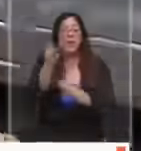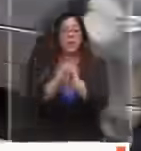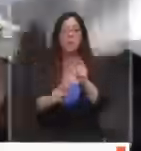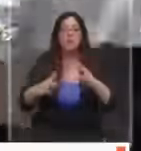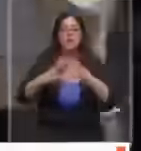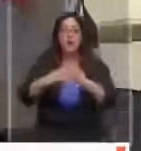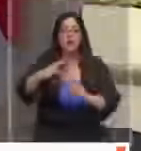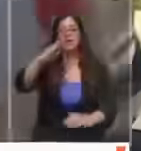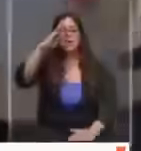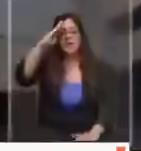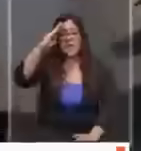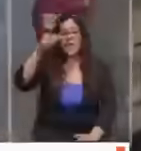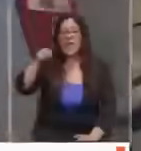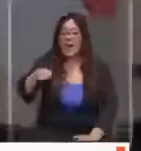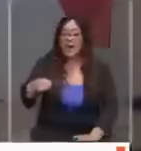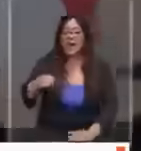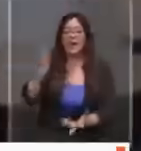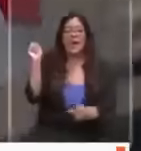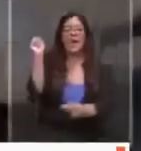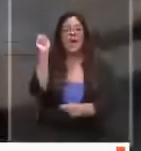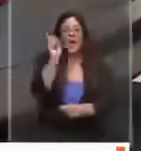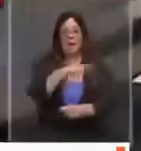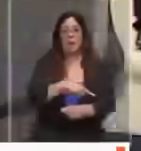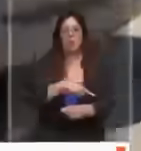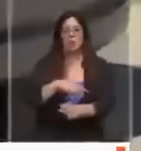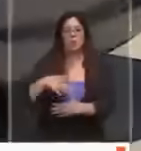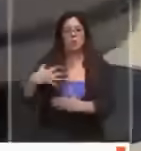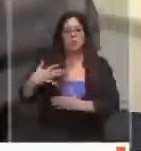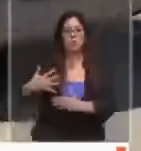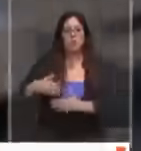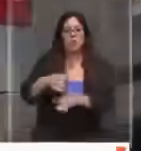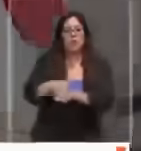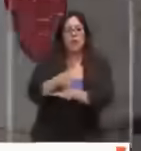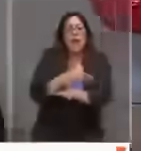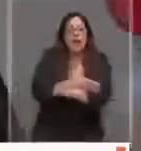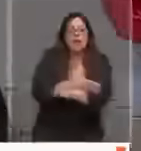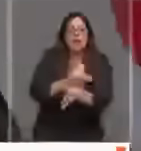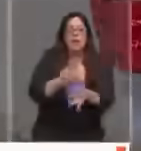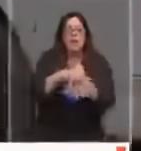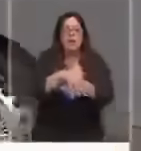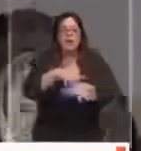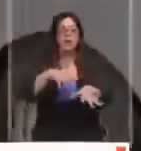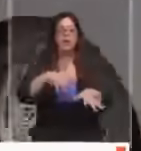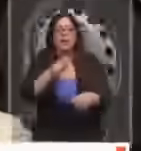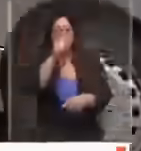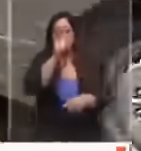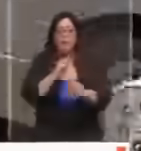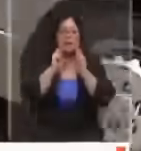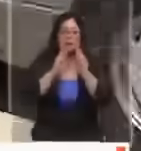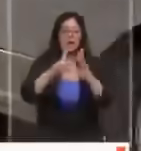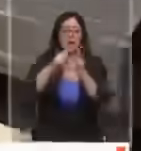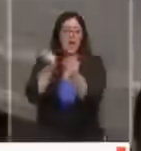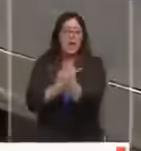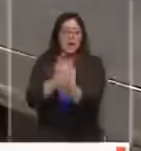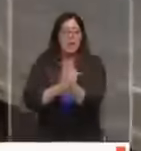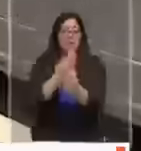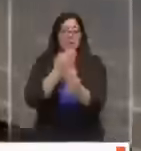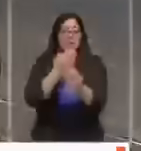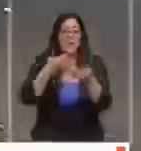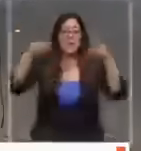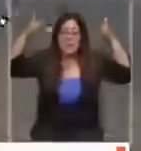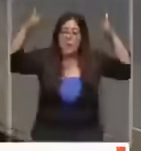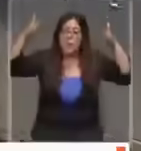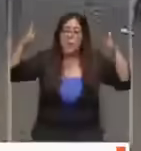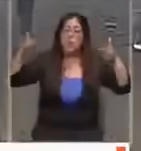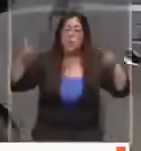el ejército. Bueno, ahí es donde se produce el último hito. Sí. Antes de la ceremonia privada, y ahí va la familia, que además han abierto ventanas, nos